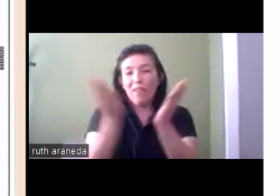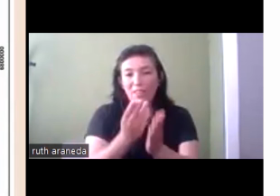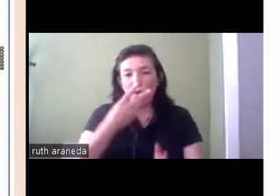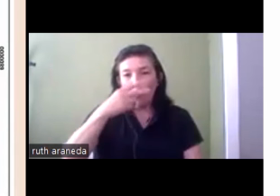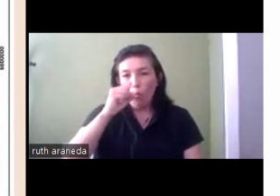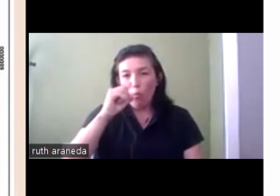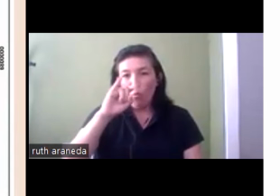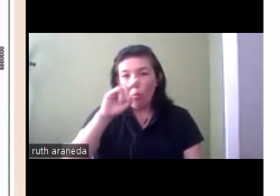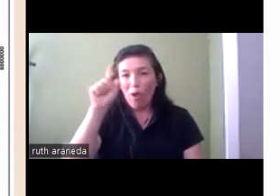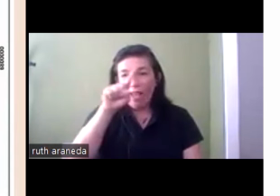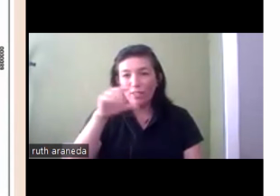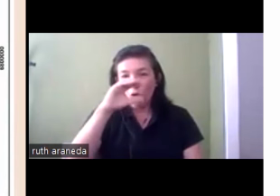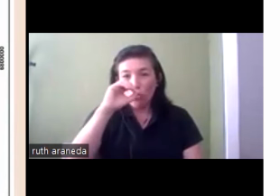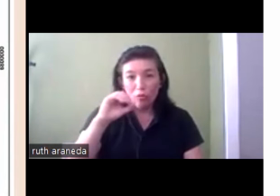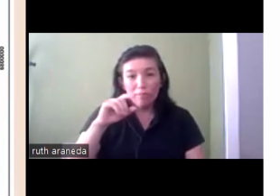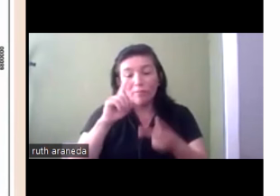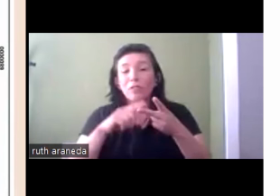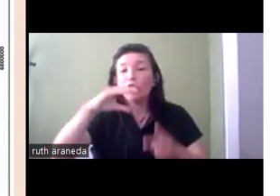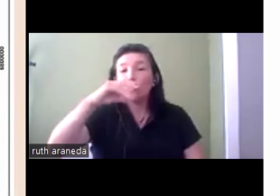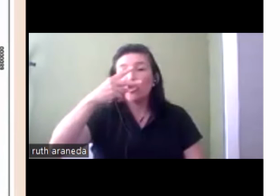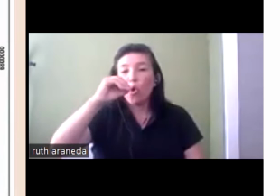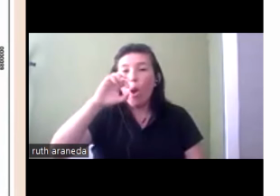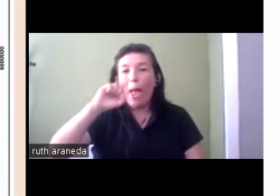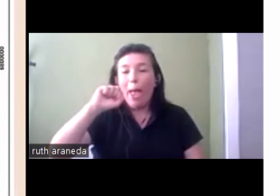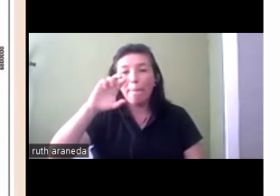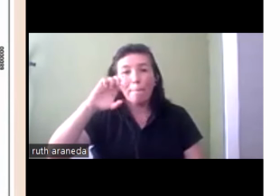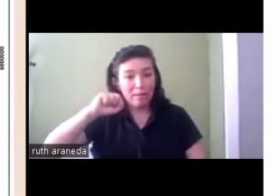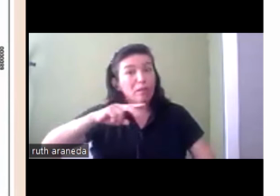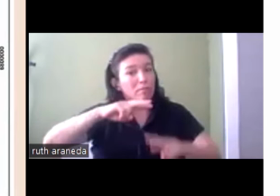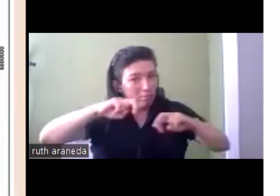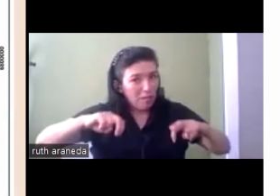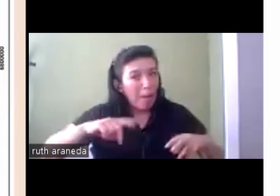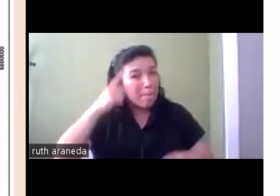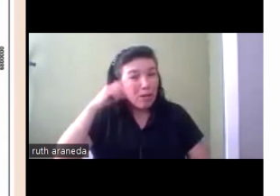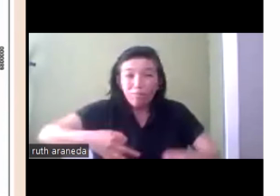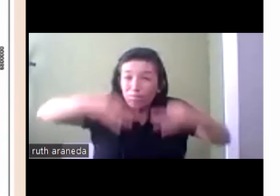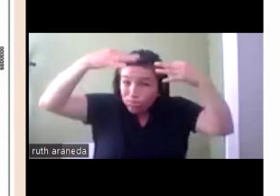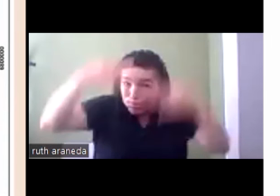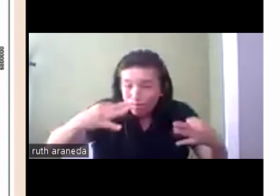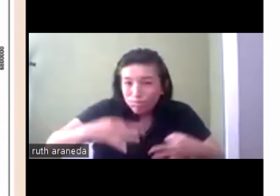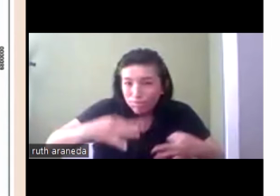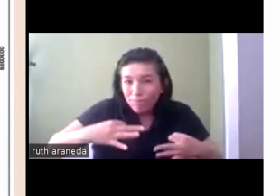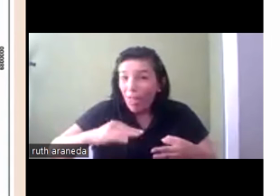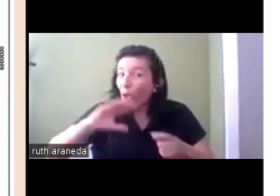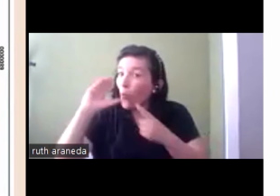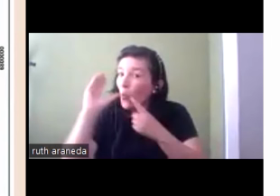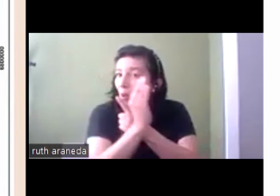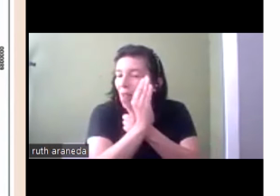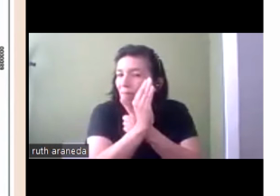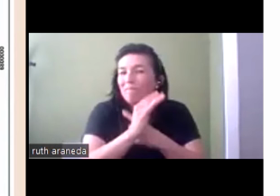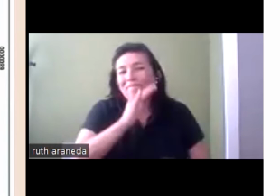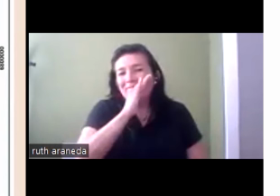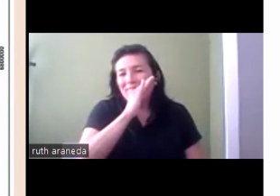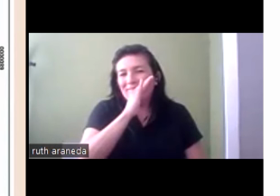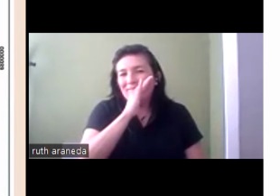bien esto todavía está en investigación, no hay un asentamiento realmente definido para la cultura diaguita en sí. Sí podemos hablar